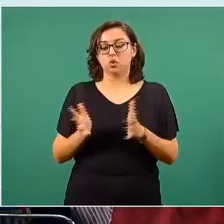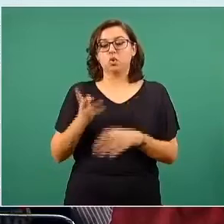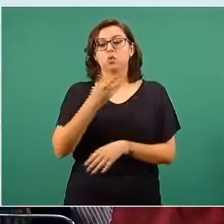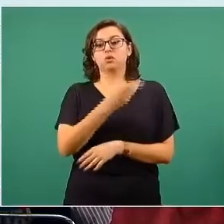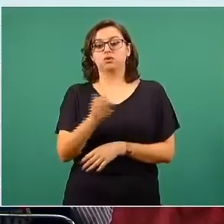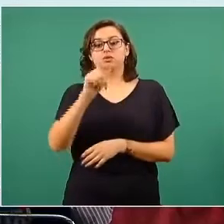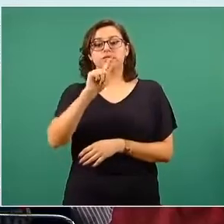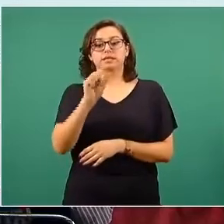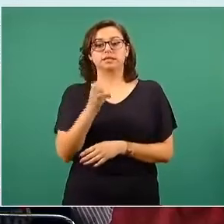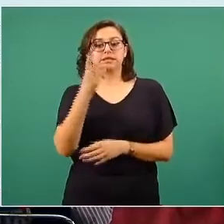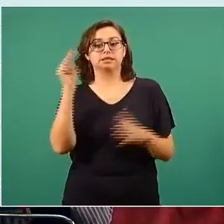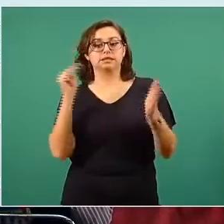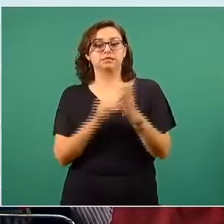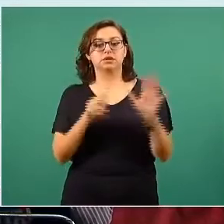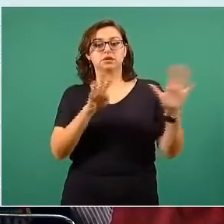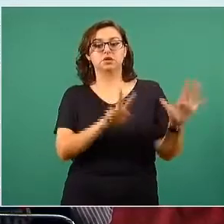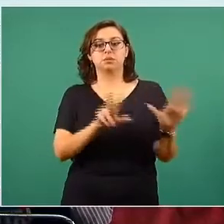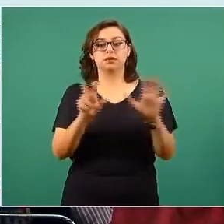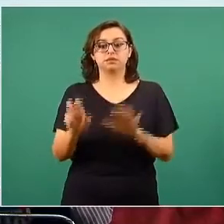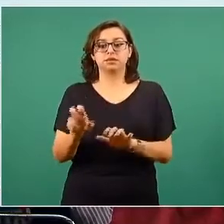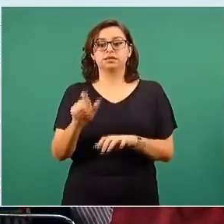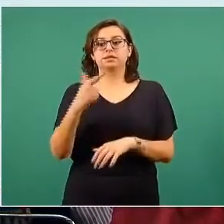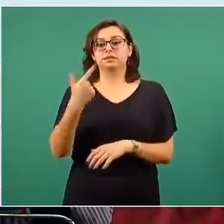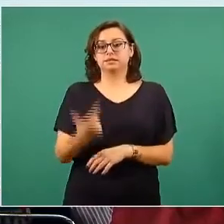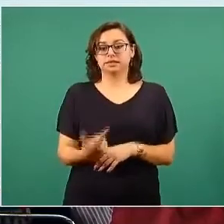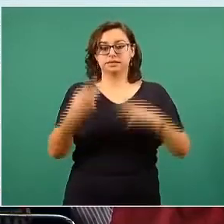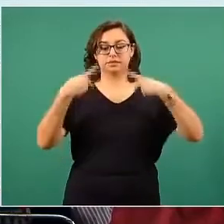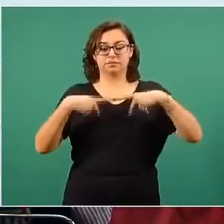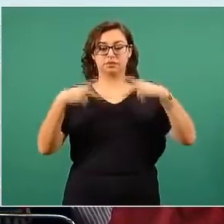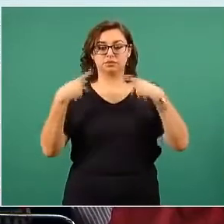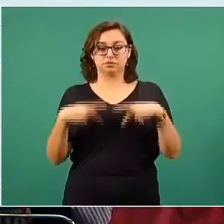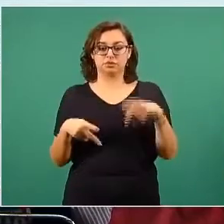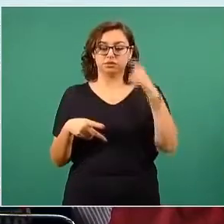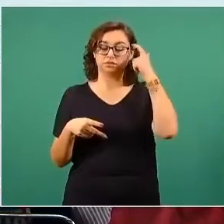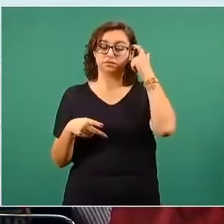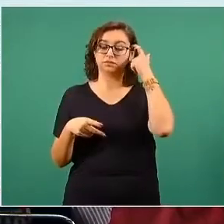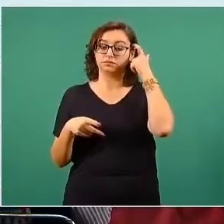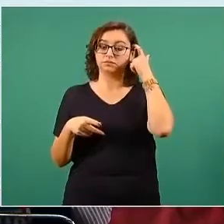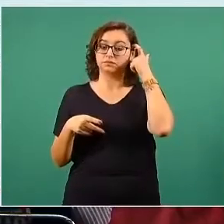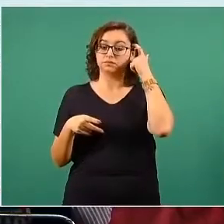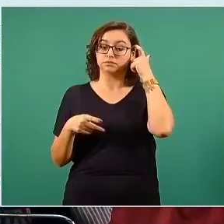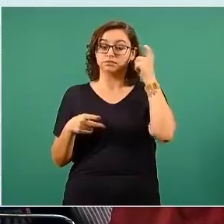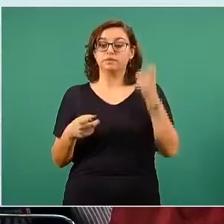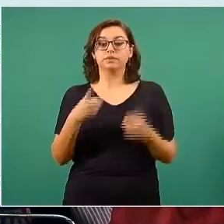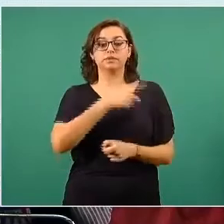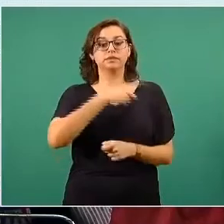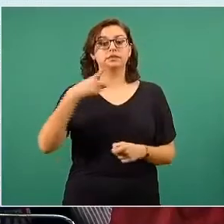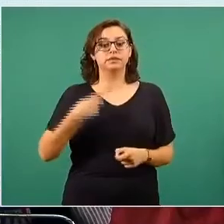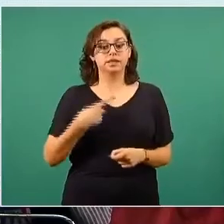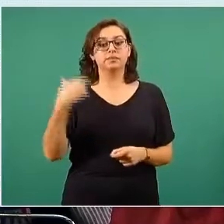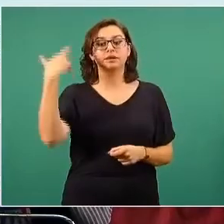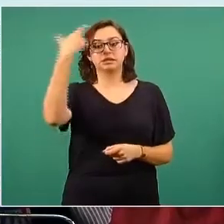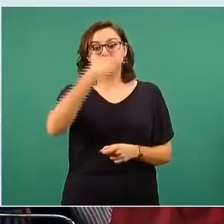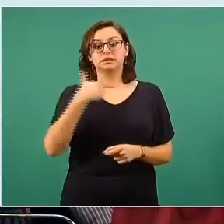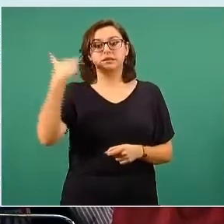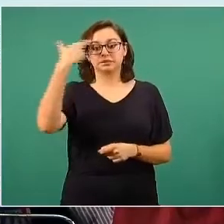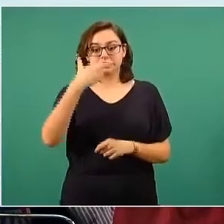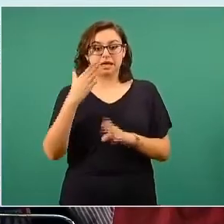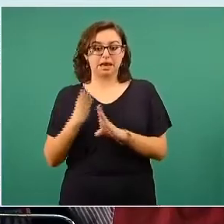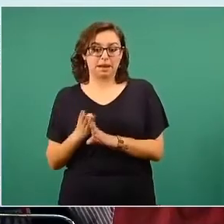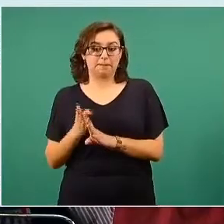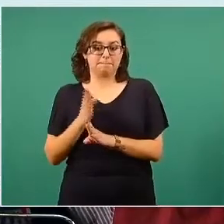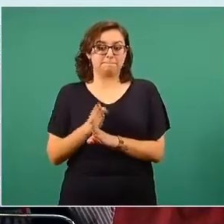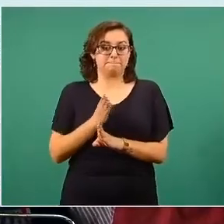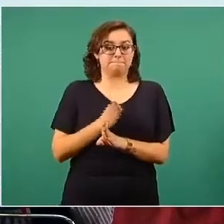473.907 personas vacunadas. Les recordamos de cuando en cuando que revisen las cifras que